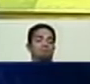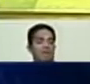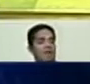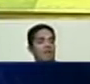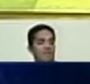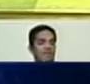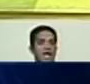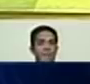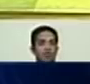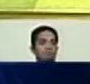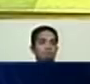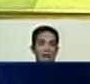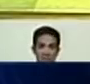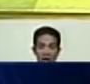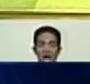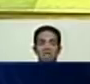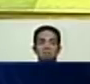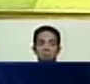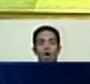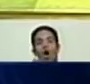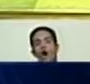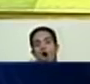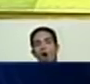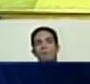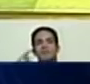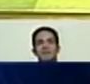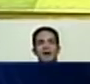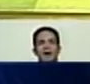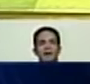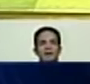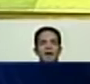15 minutos nos reunimos, si es mañana nos reunimos,